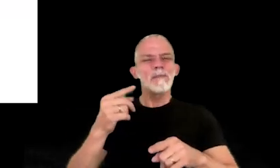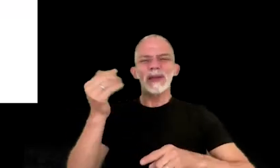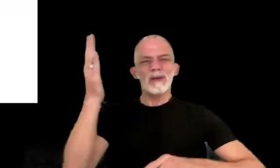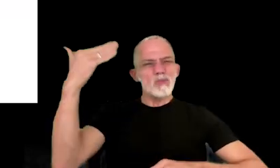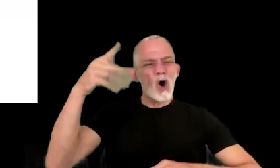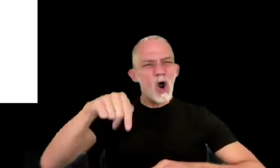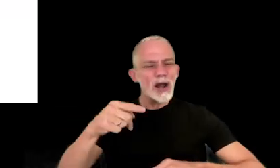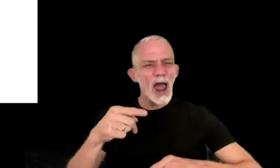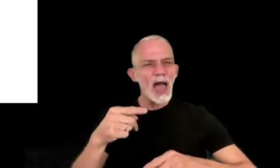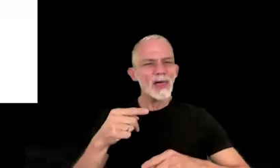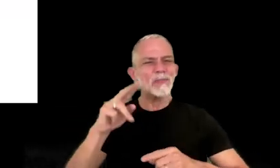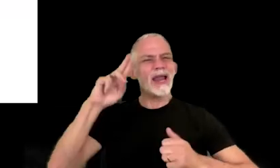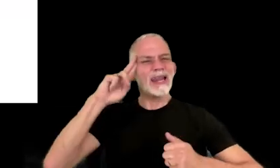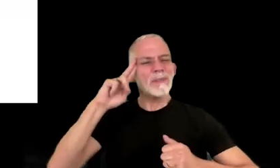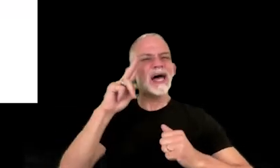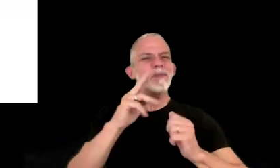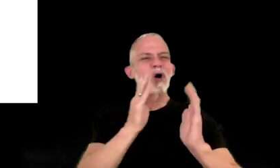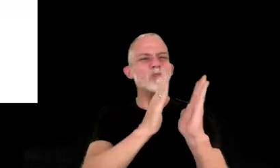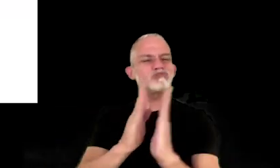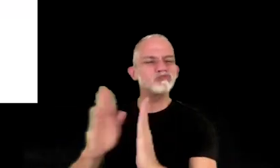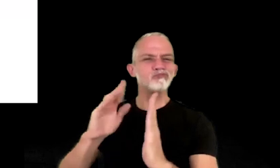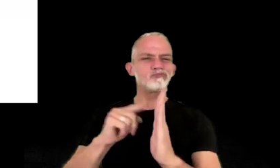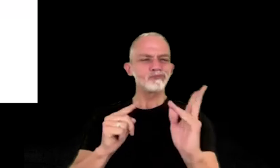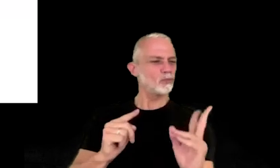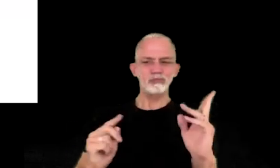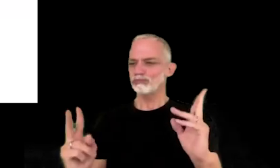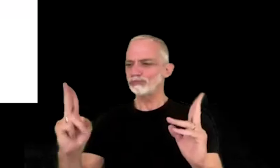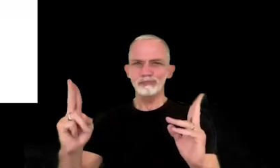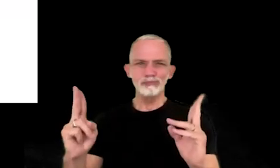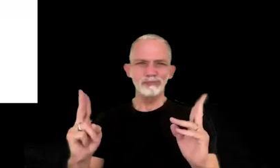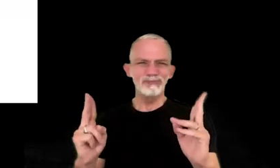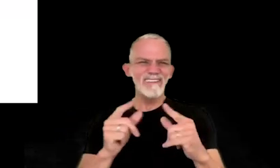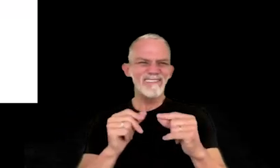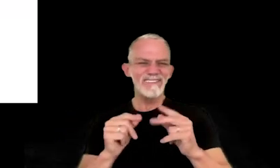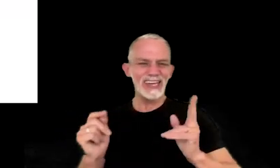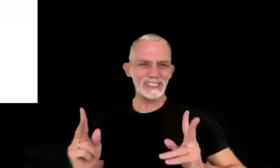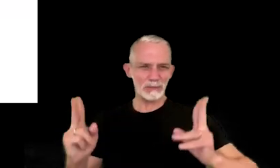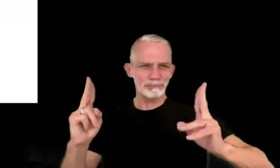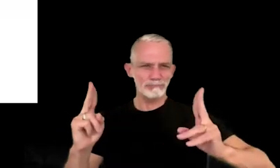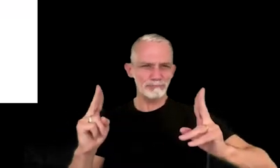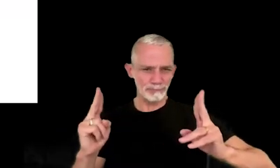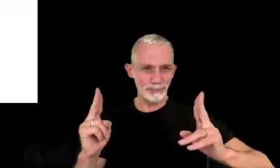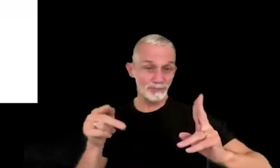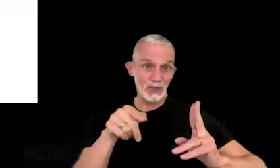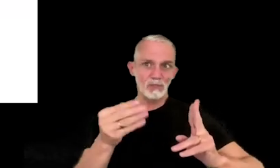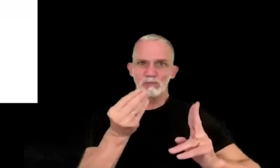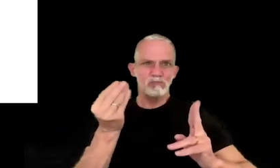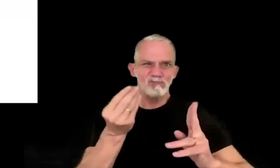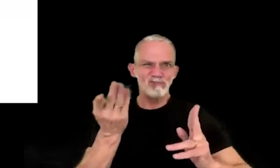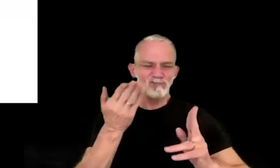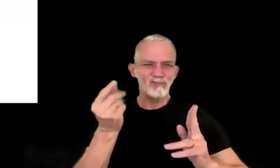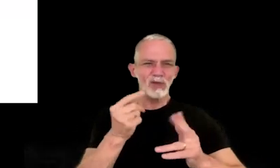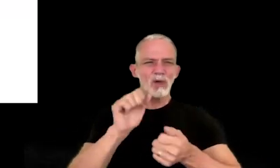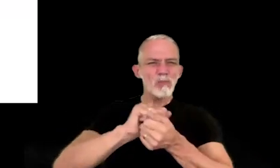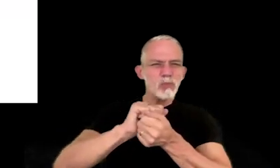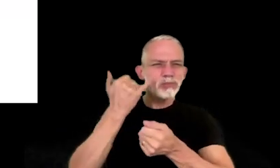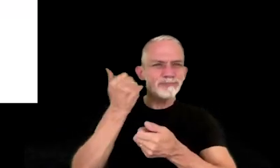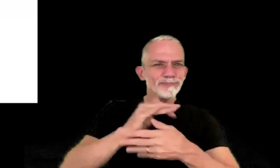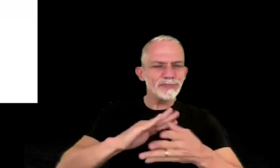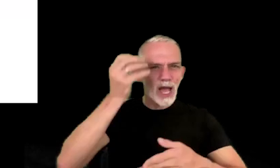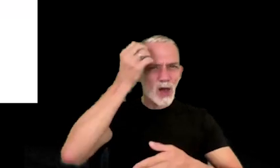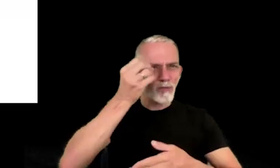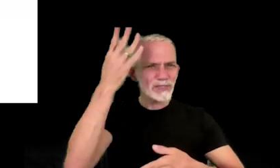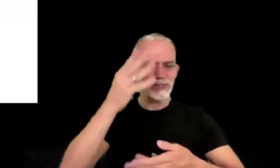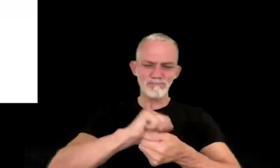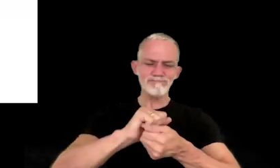es respetar los periodos de corte, es decir, plasmar qué es lo que se ha publicado